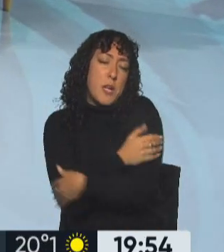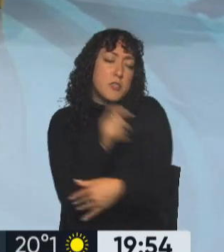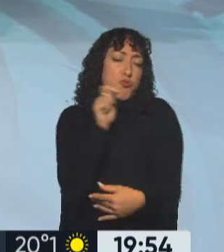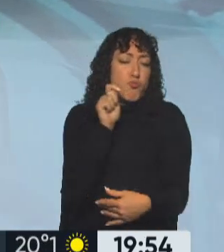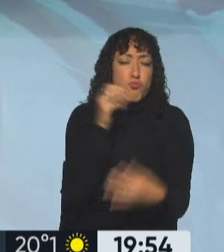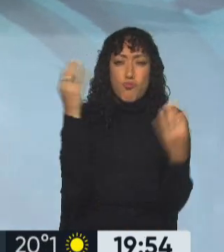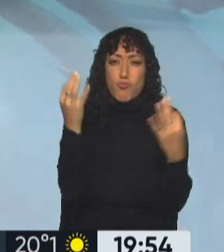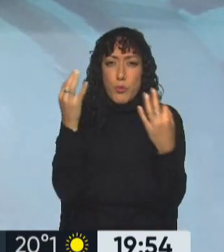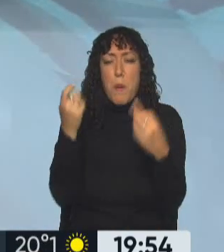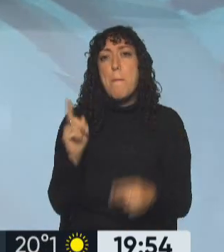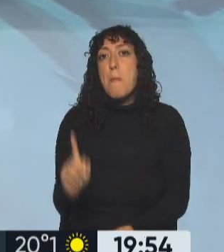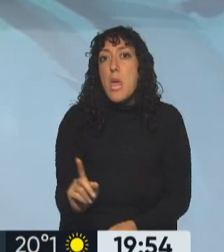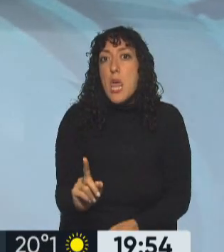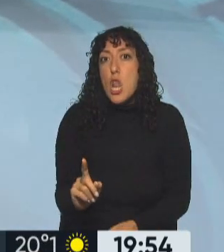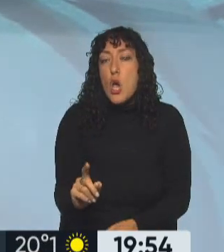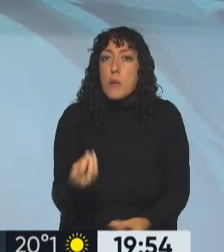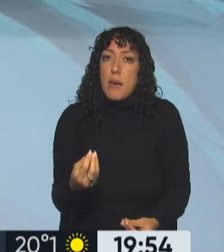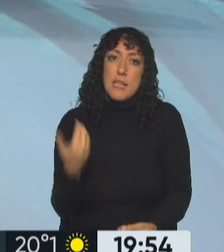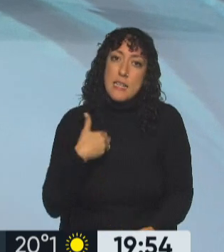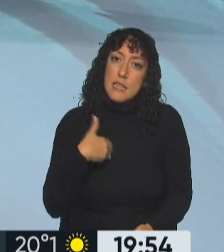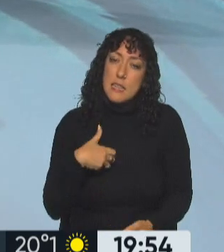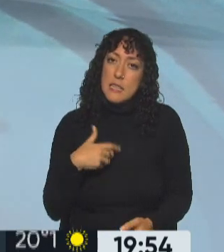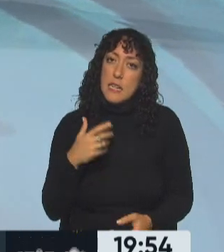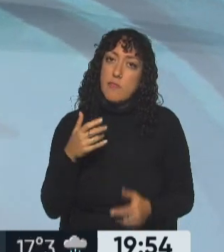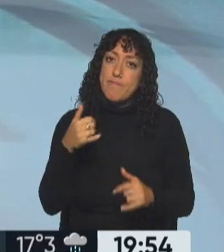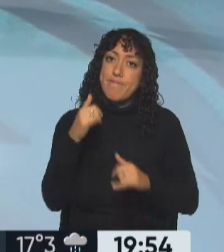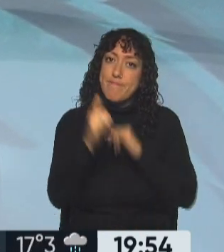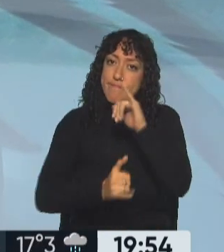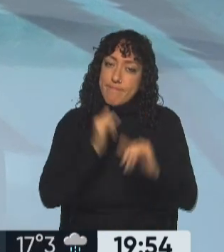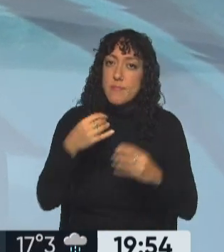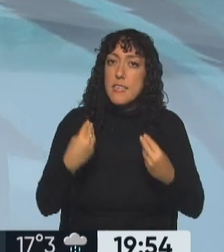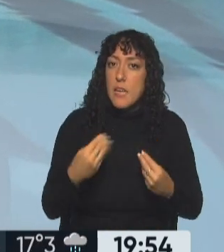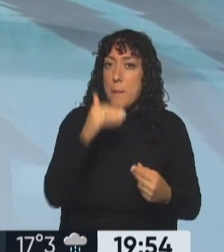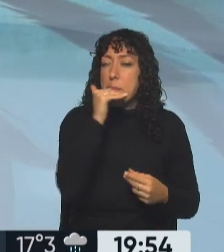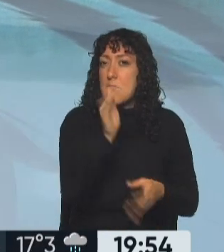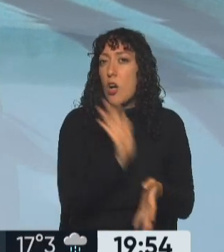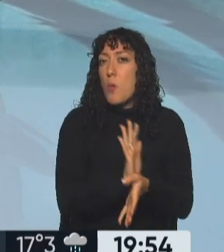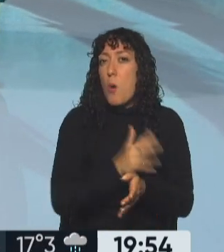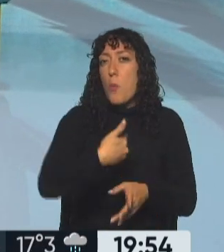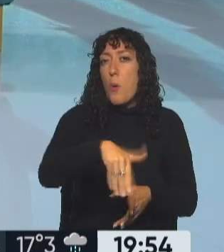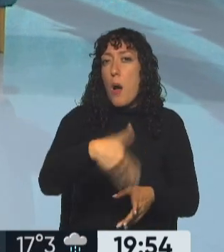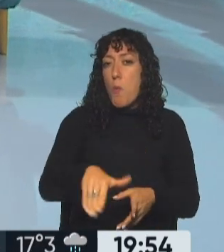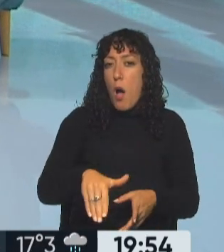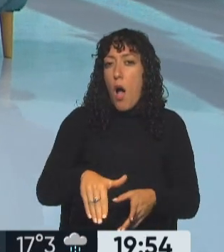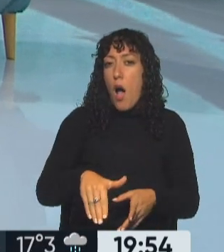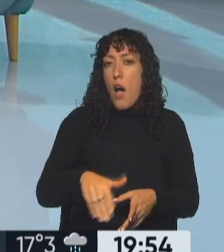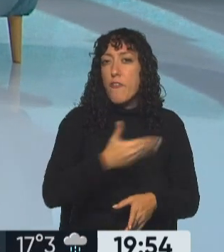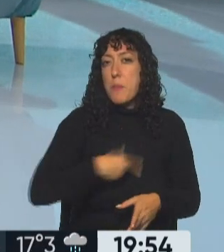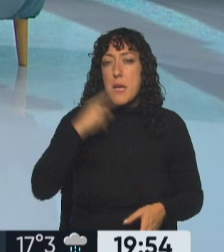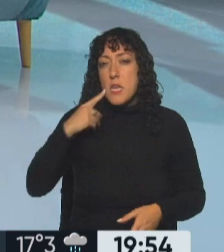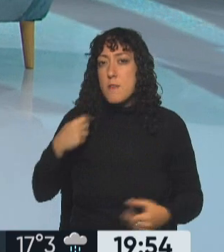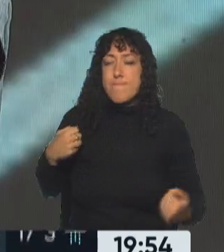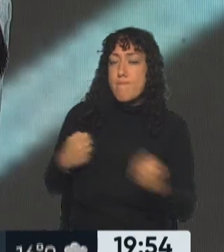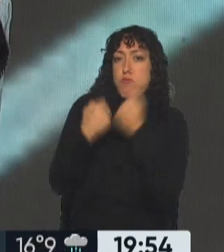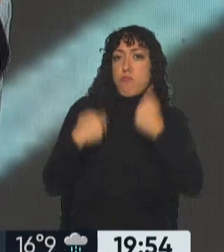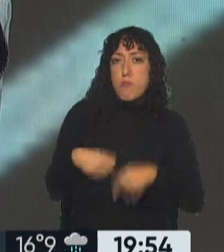muy bien. Pero ¿qué se transmite en la Argentina? La Argentina se transmite un mensaje de que vamos a una confrontación con el fondo y